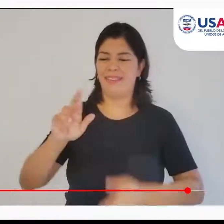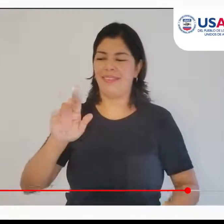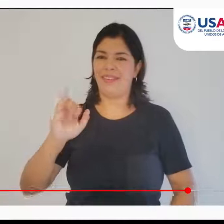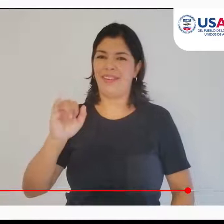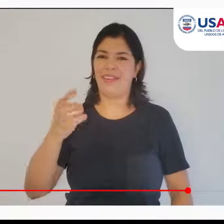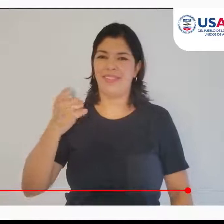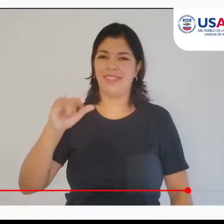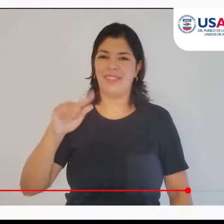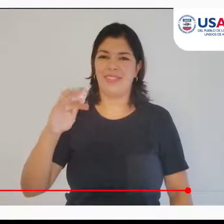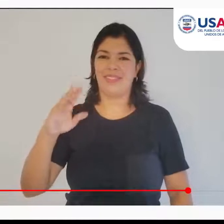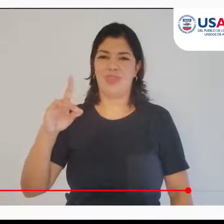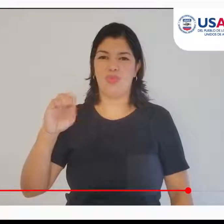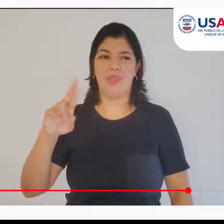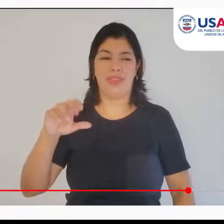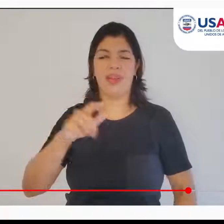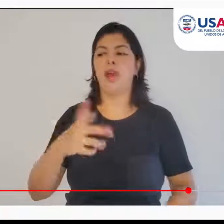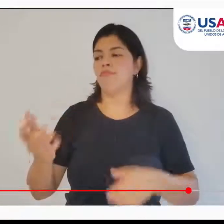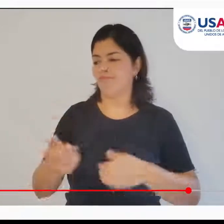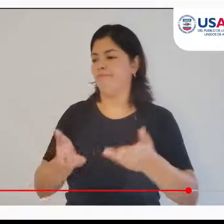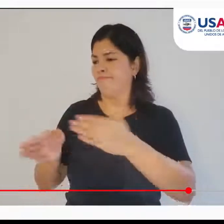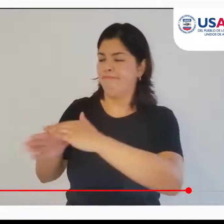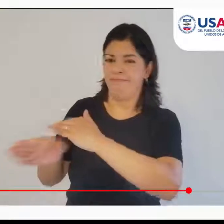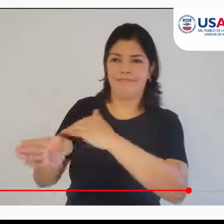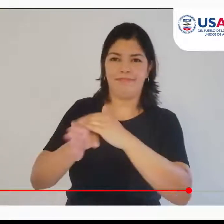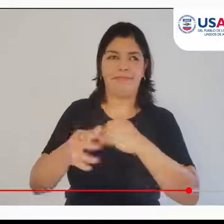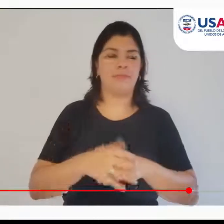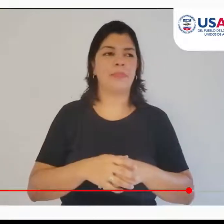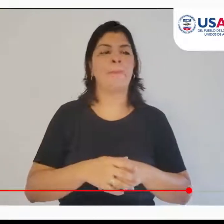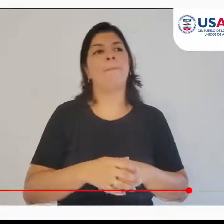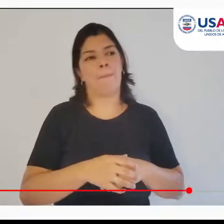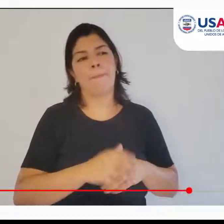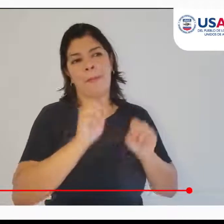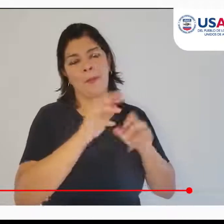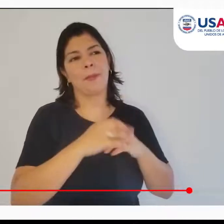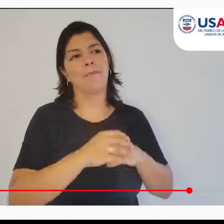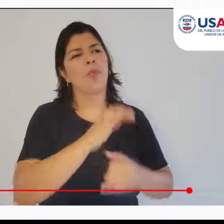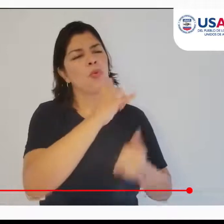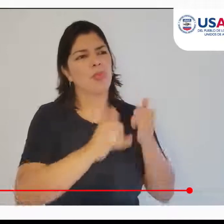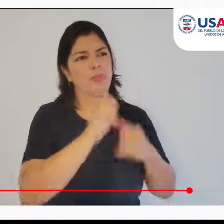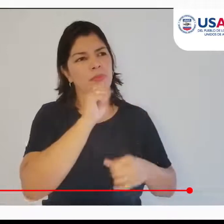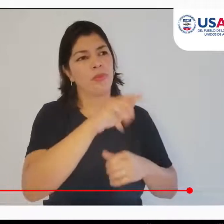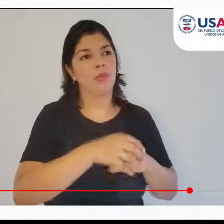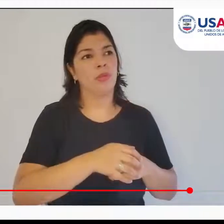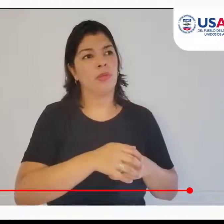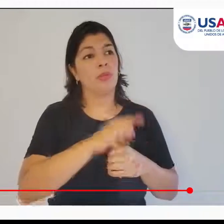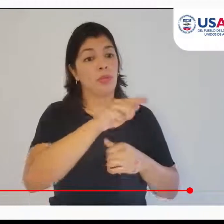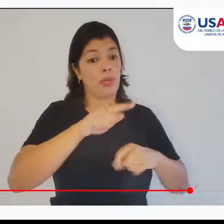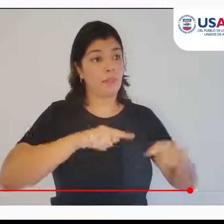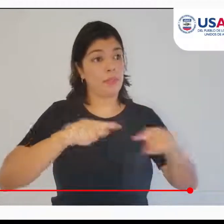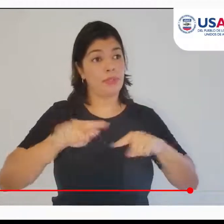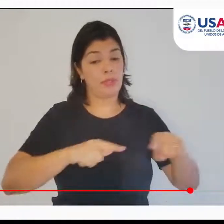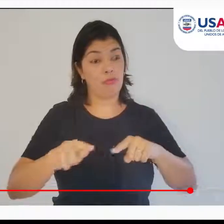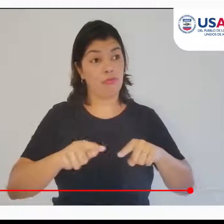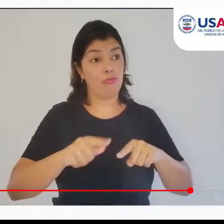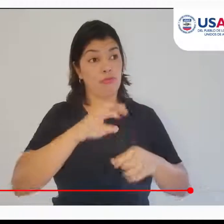estas personas tienen acceso a estos servicios. Bueno, y por último, ¿qué ajustes crees tú que son necesarios tener en cuenta desde la